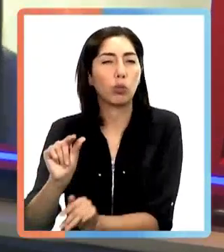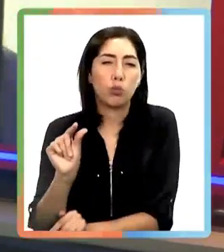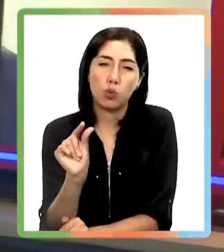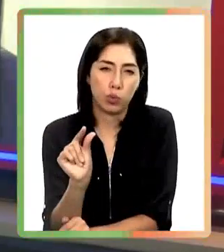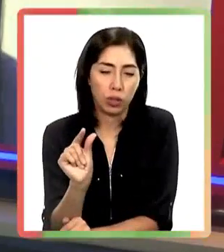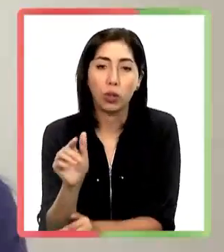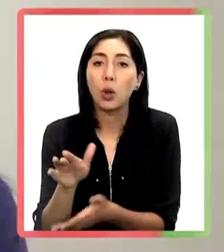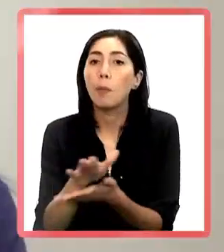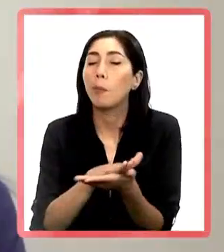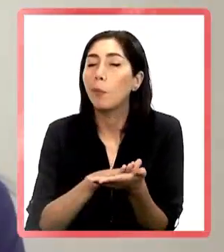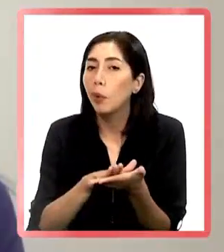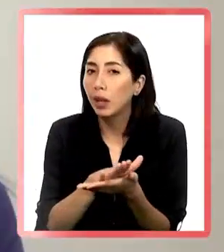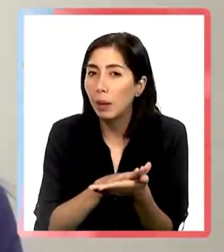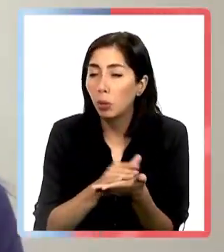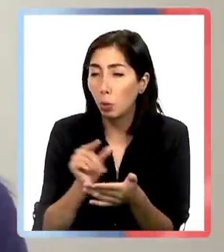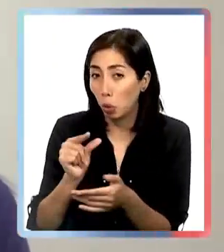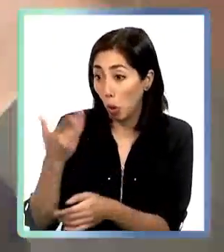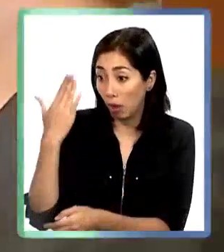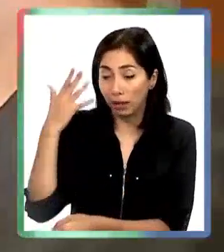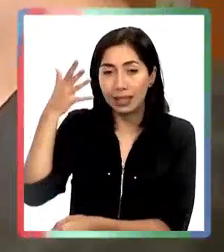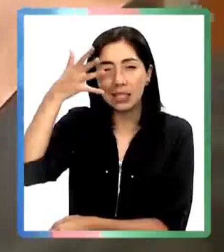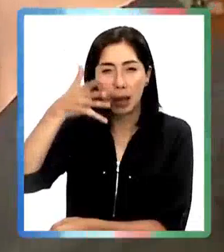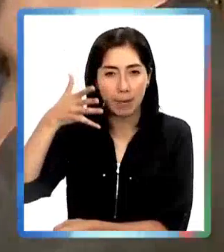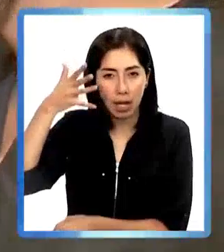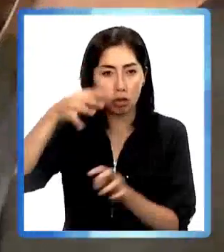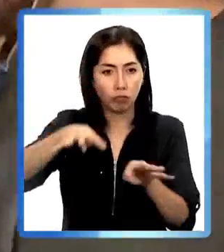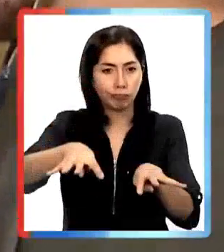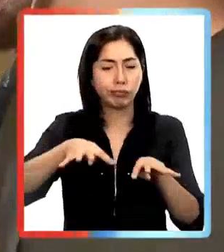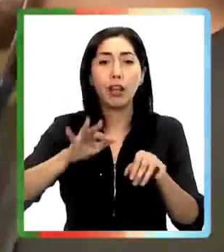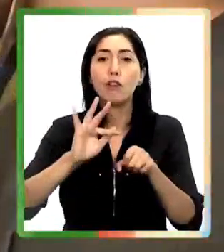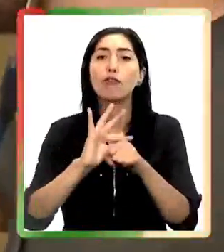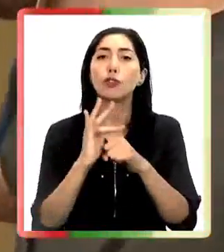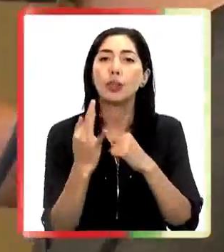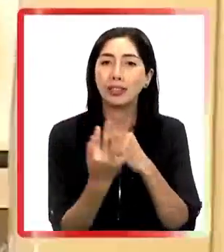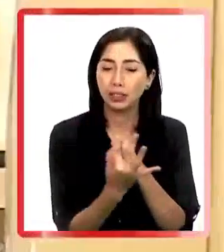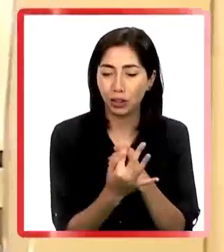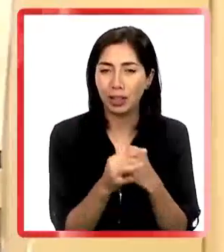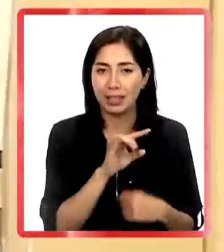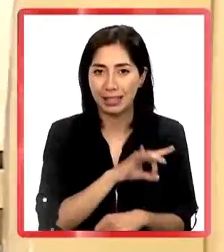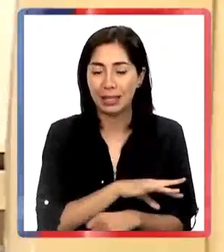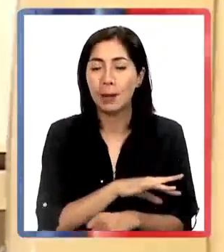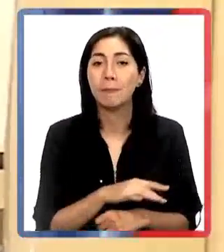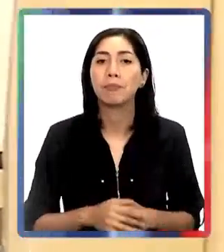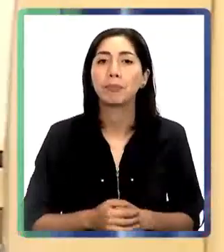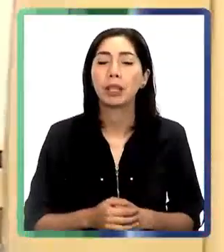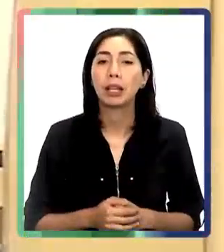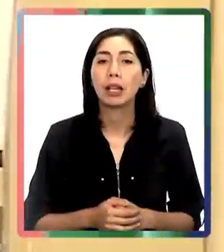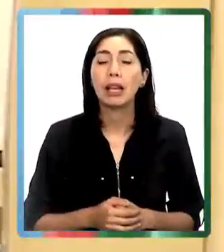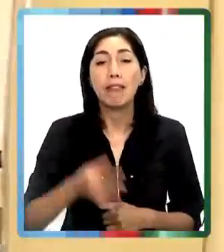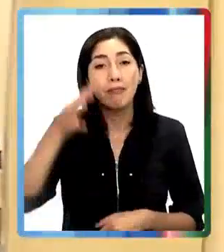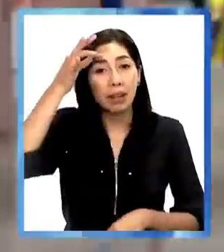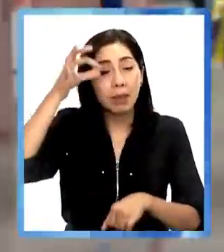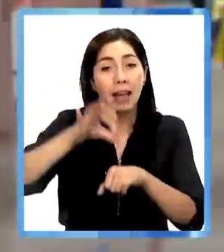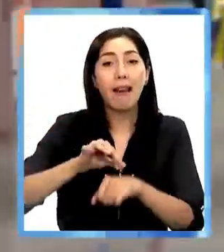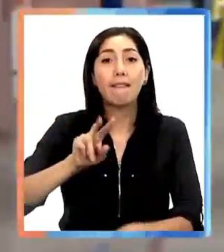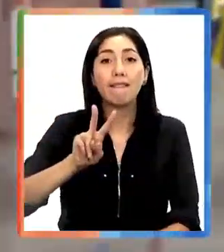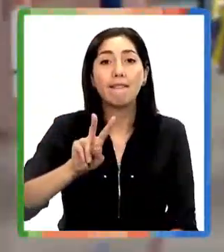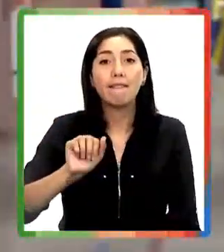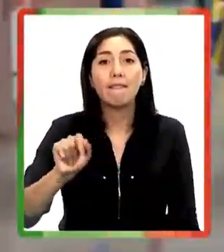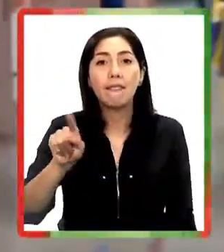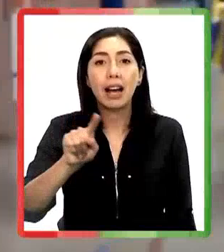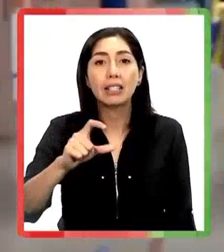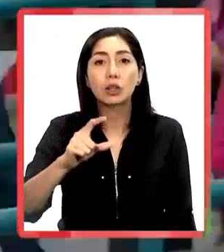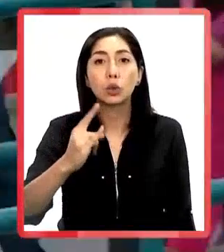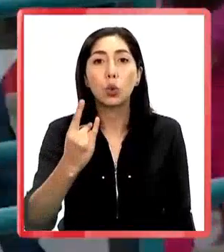ejemplo, nosotros tuvimos un seminario hace poquito con la Fundación Vasculitis Chile. Y la enfermedad Vasculitis Chile no ha podido